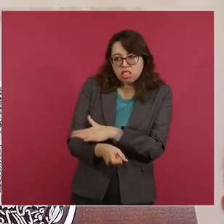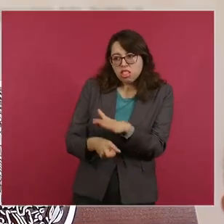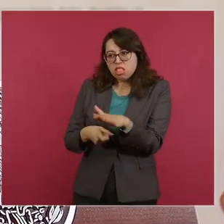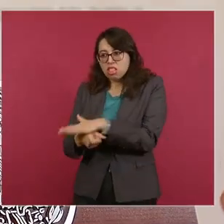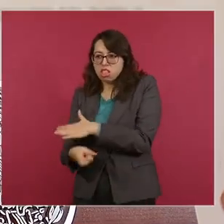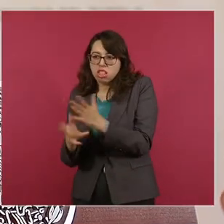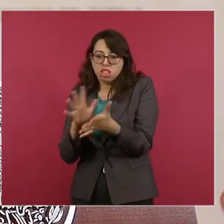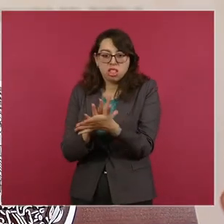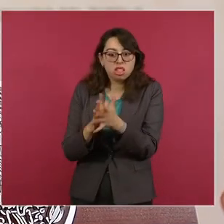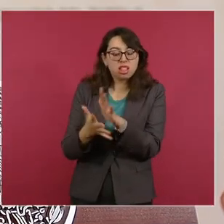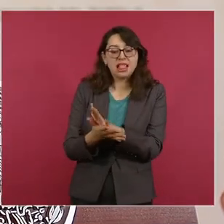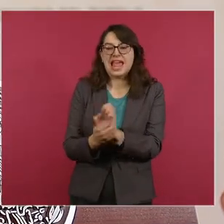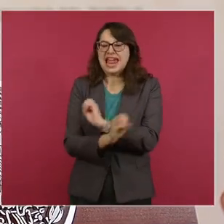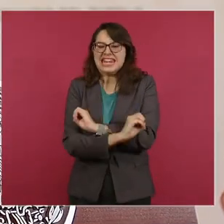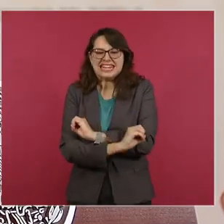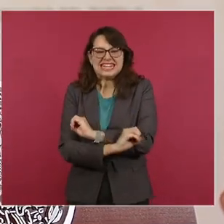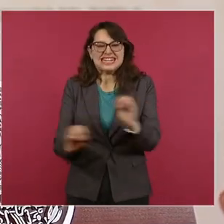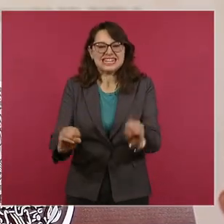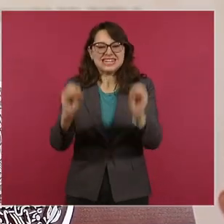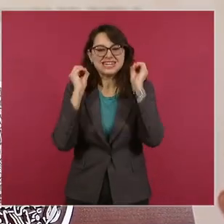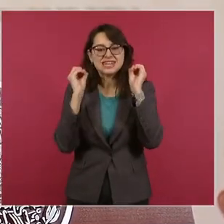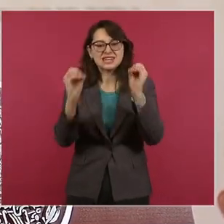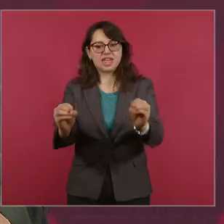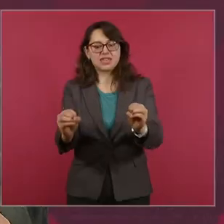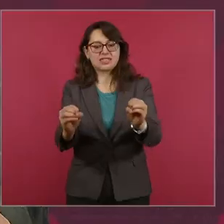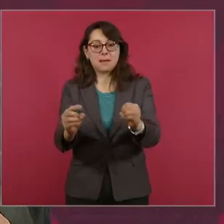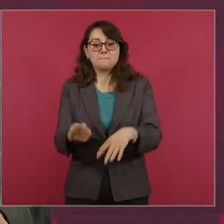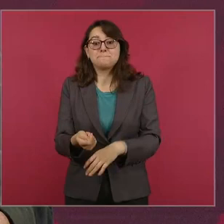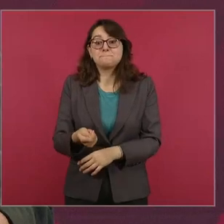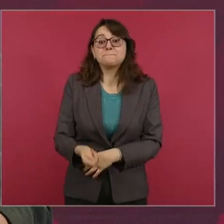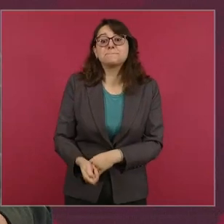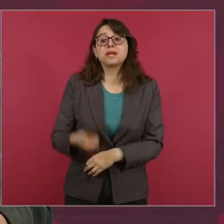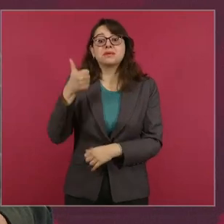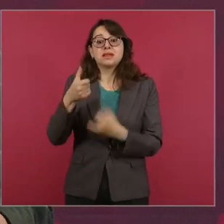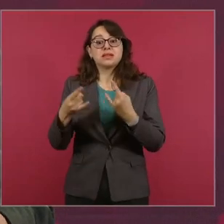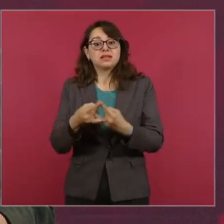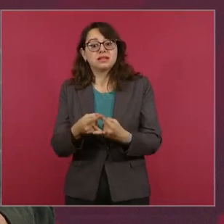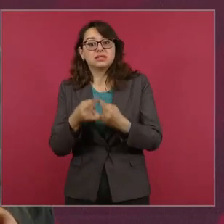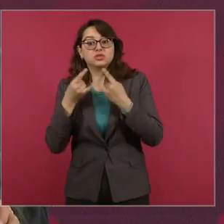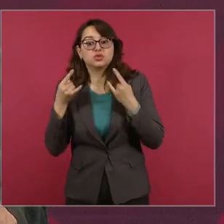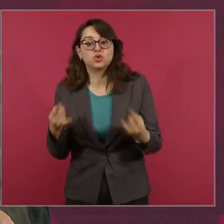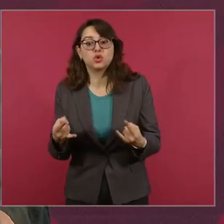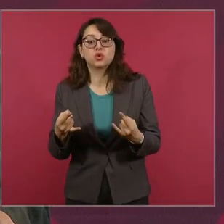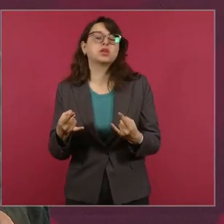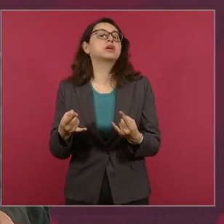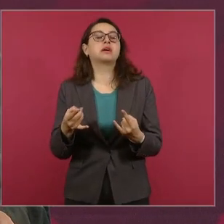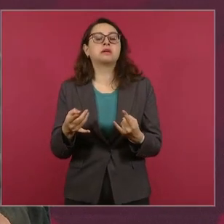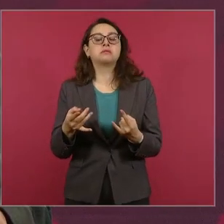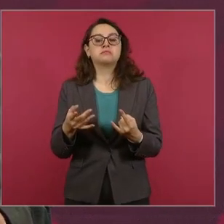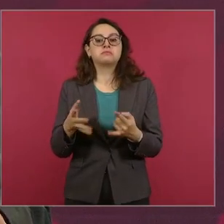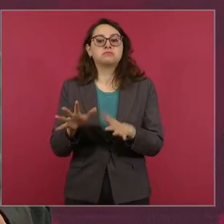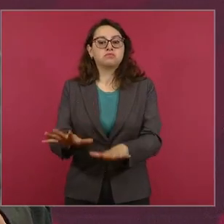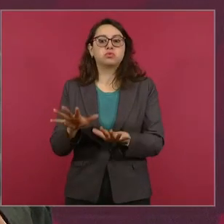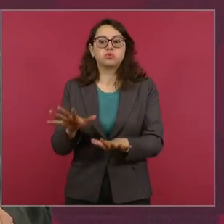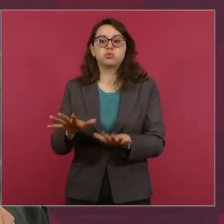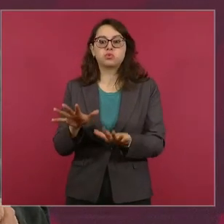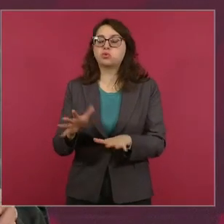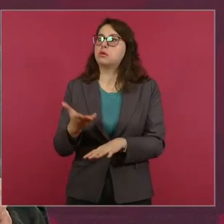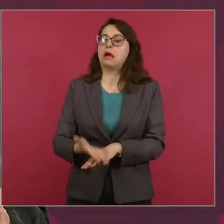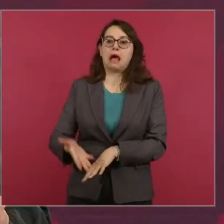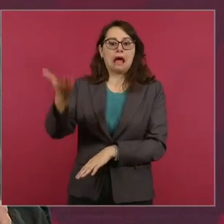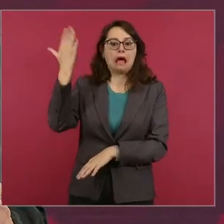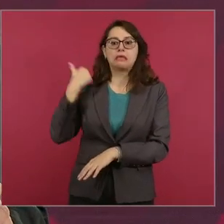es histórico, inédito en los últimos